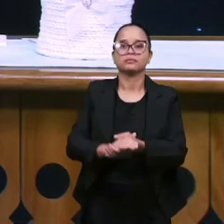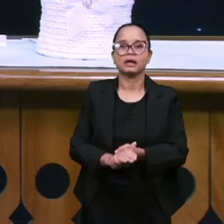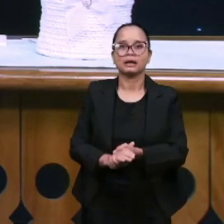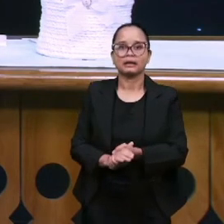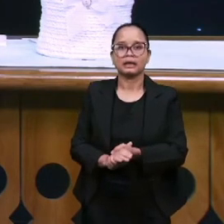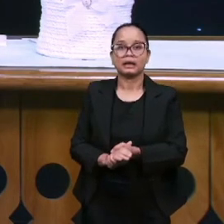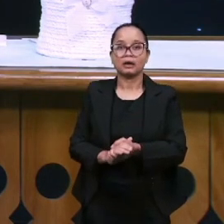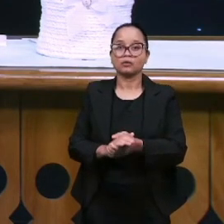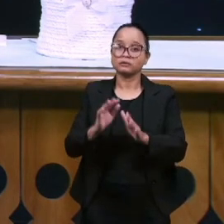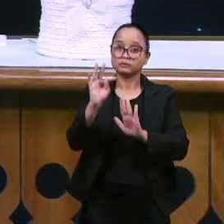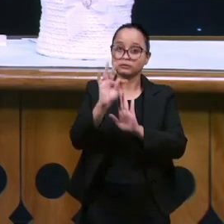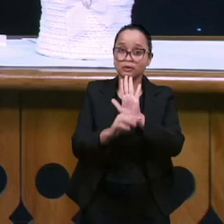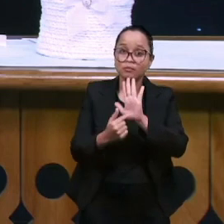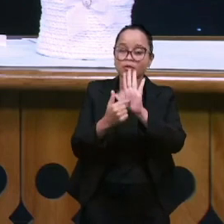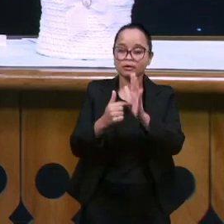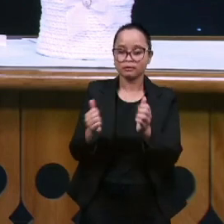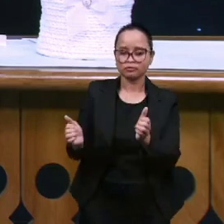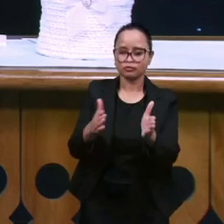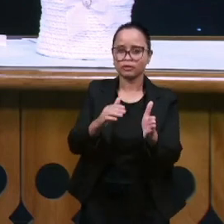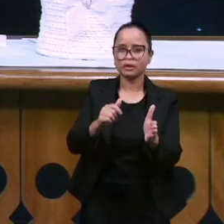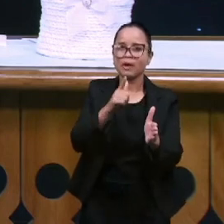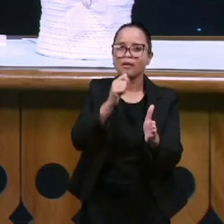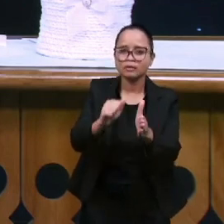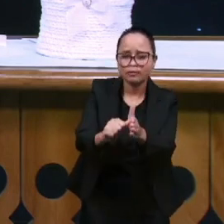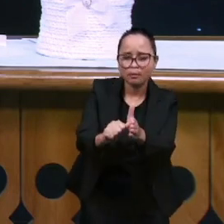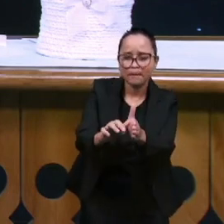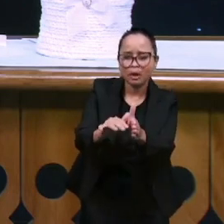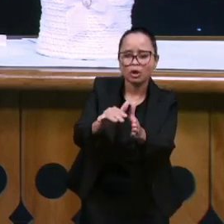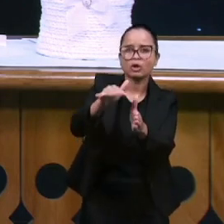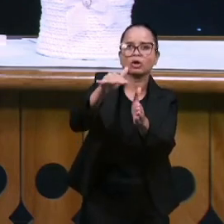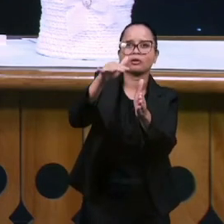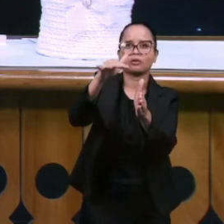los bordes del río estaban desbordando.